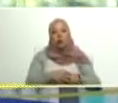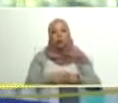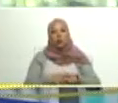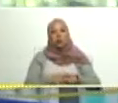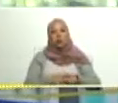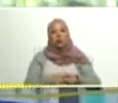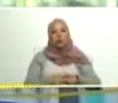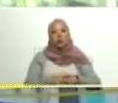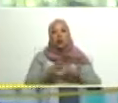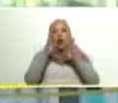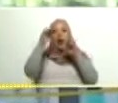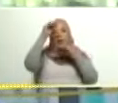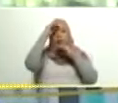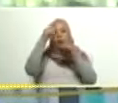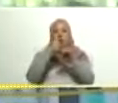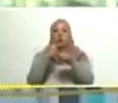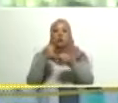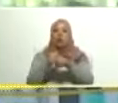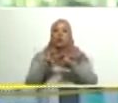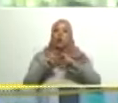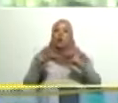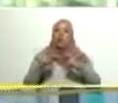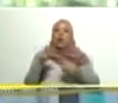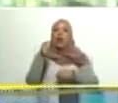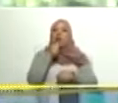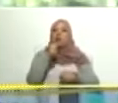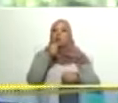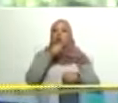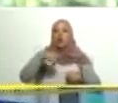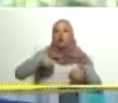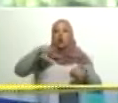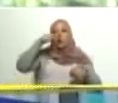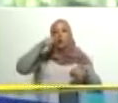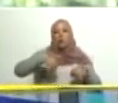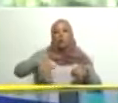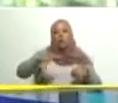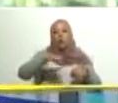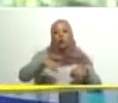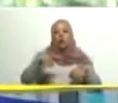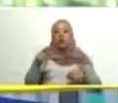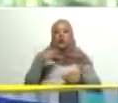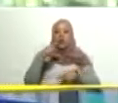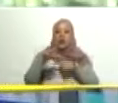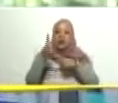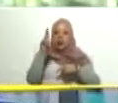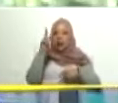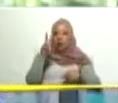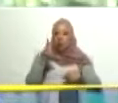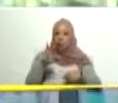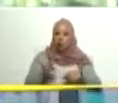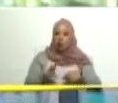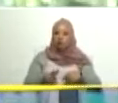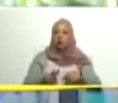y para atender todos los temas de prioridad de nuestro pueblo, del día a día?